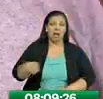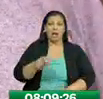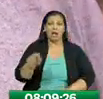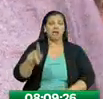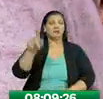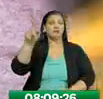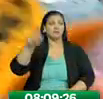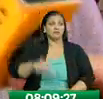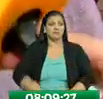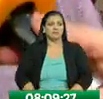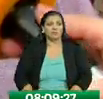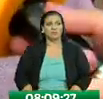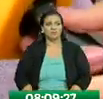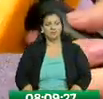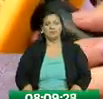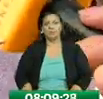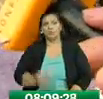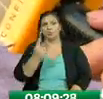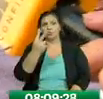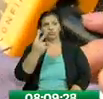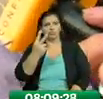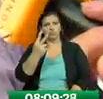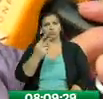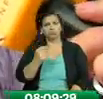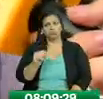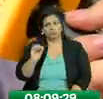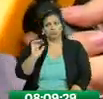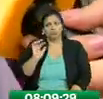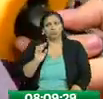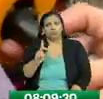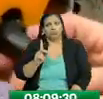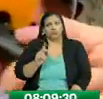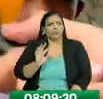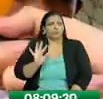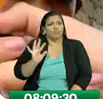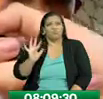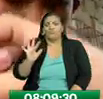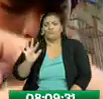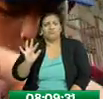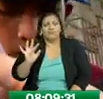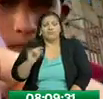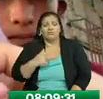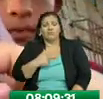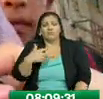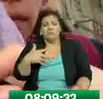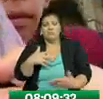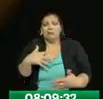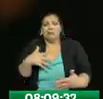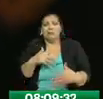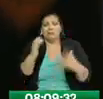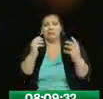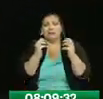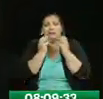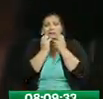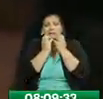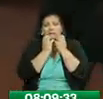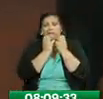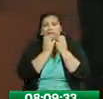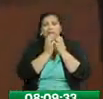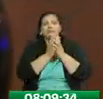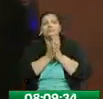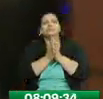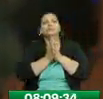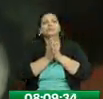nada. No, yo no me di cuenta, de verdad. Porque yo me puse nervioso, me puse mal. Sus familiares se